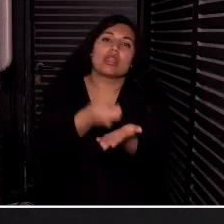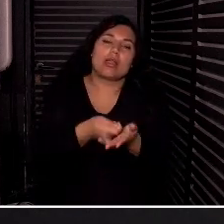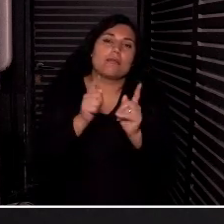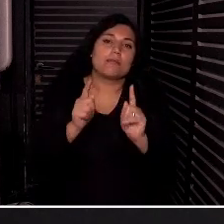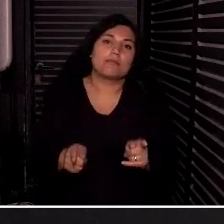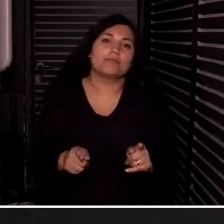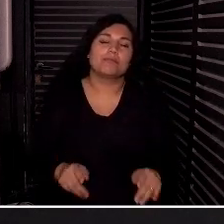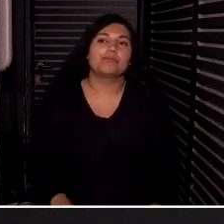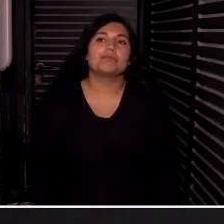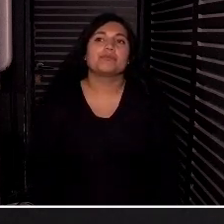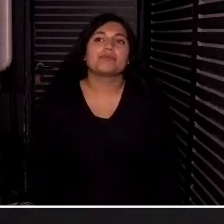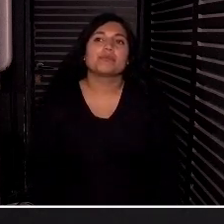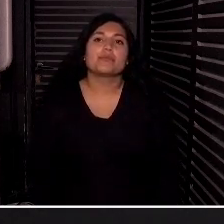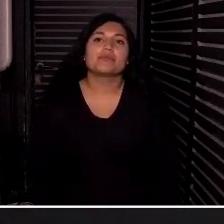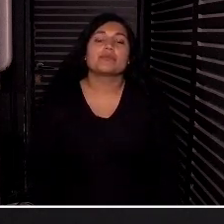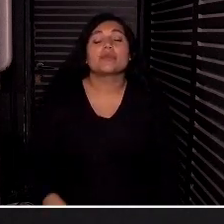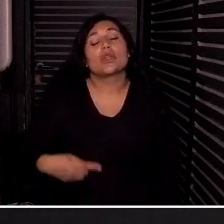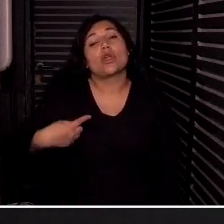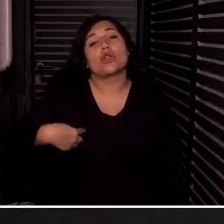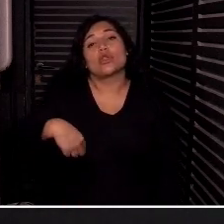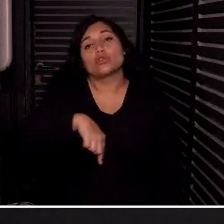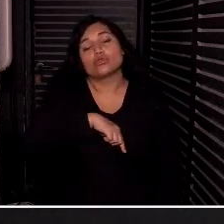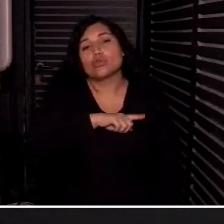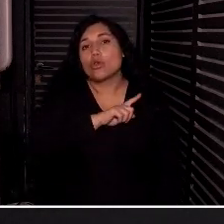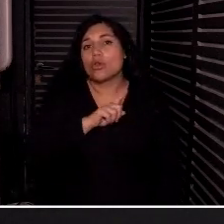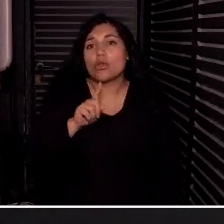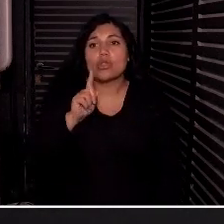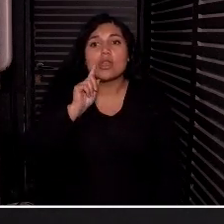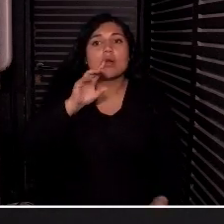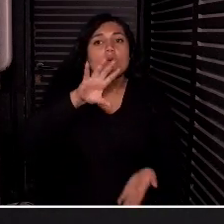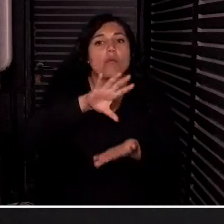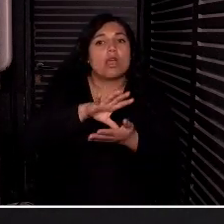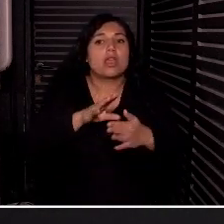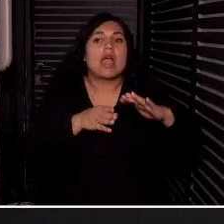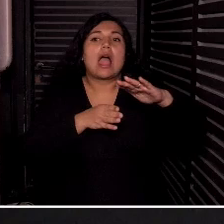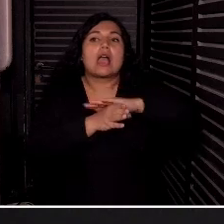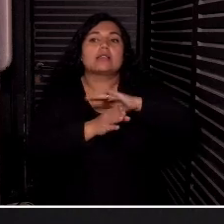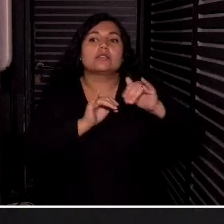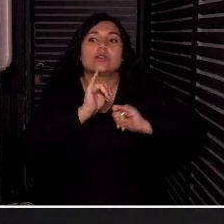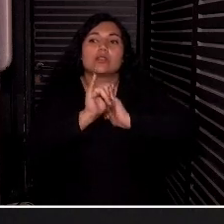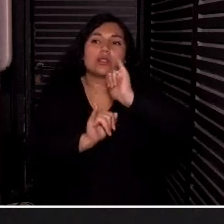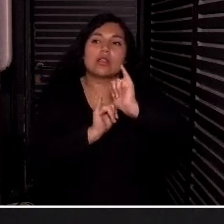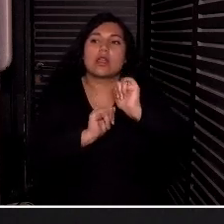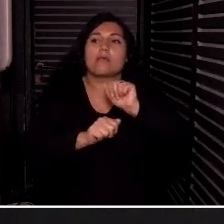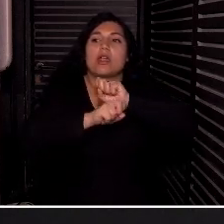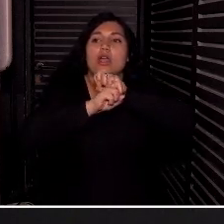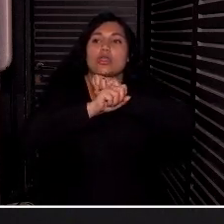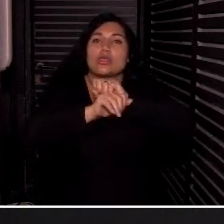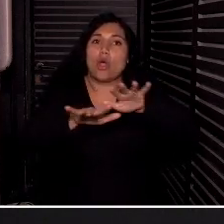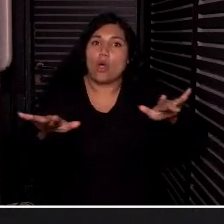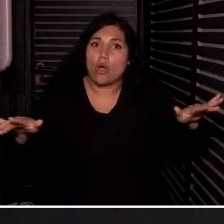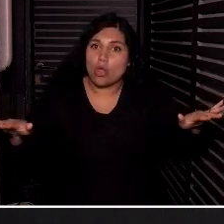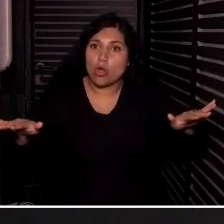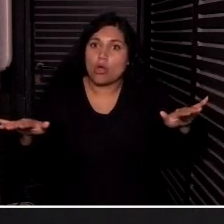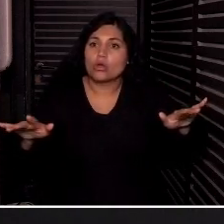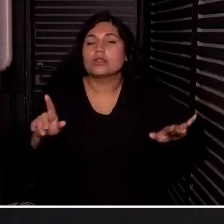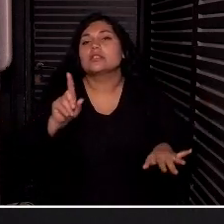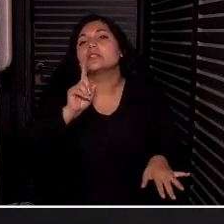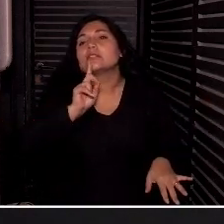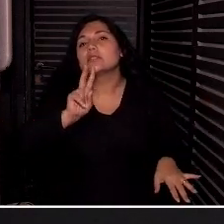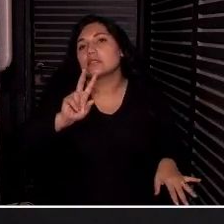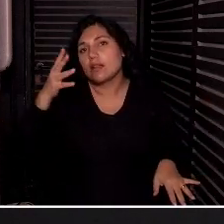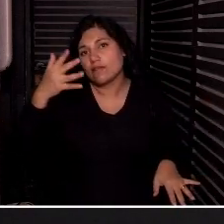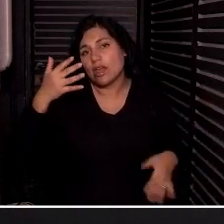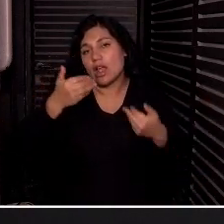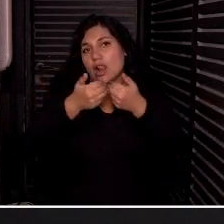eh entonces mientras nosotros no seamos un país que tenga acceso a internet transversal para toda la población la televisión de libre recepción